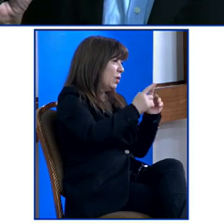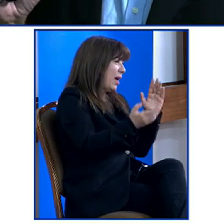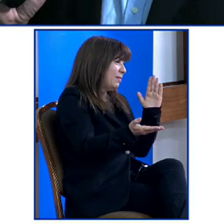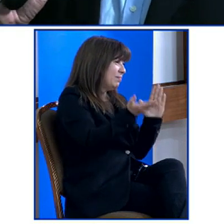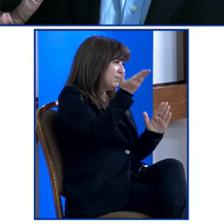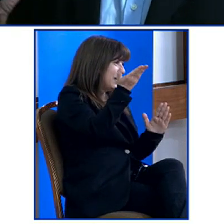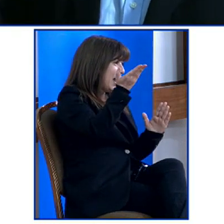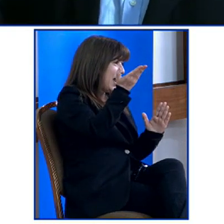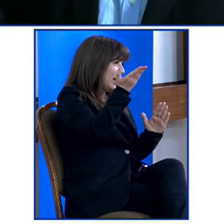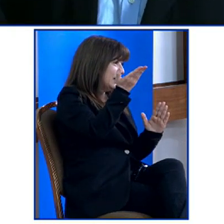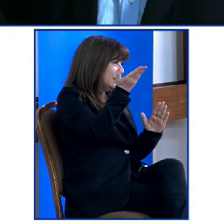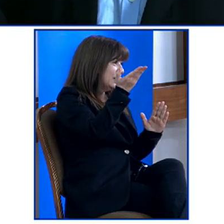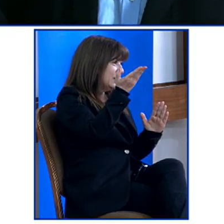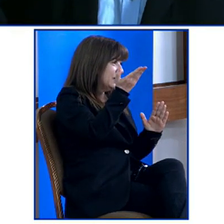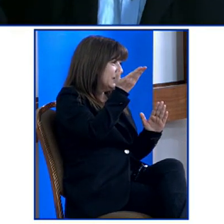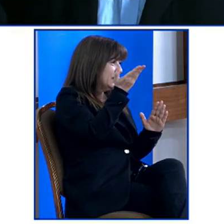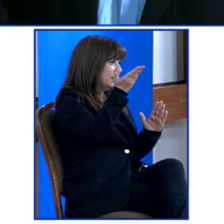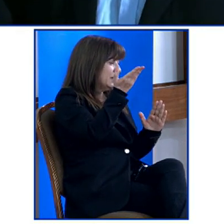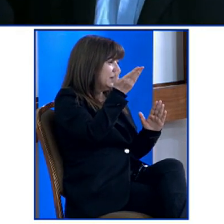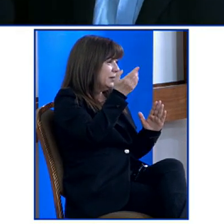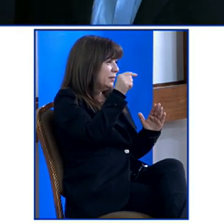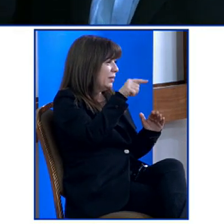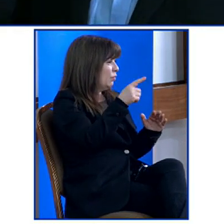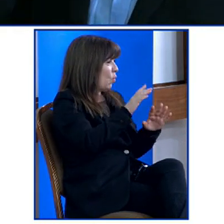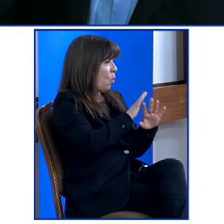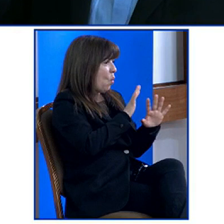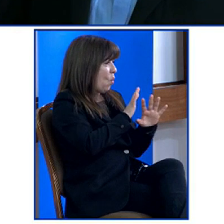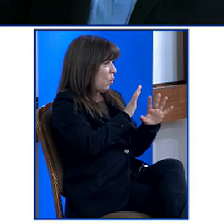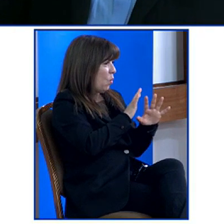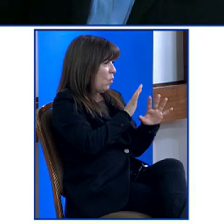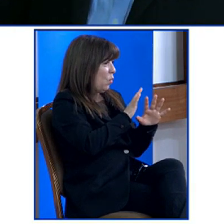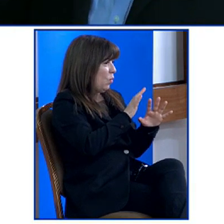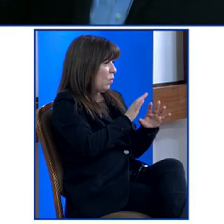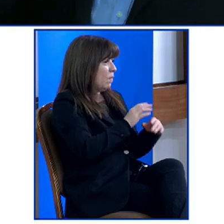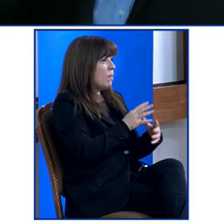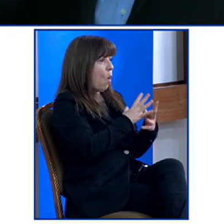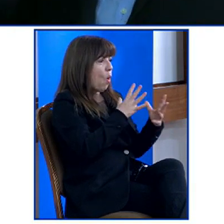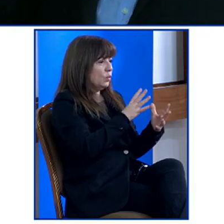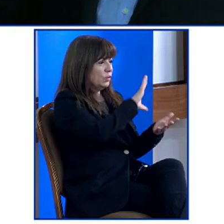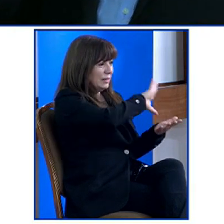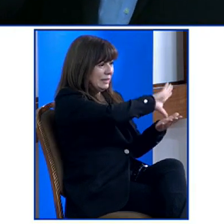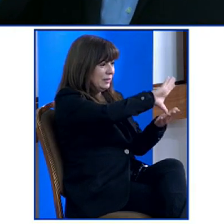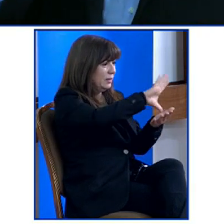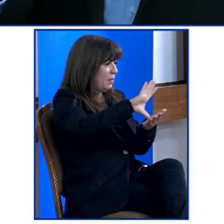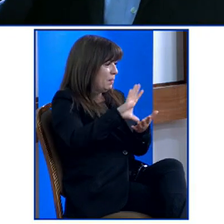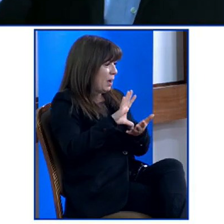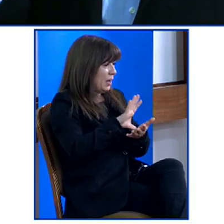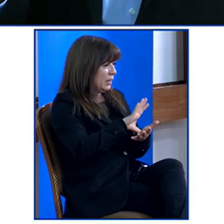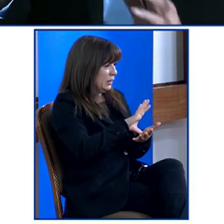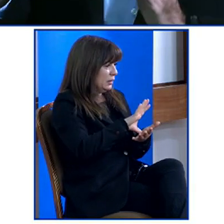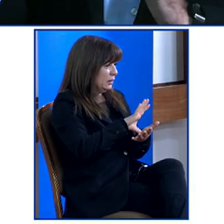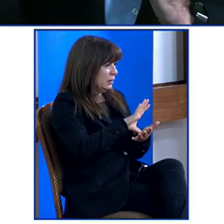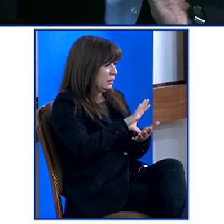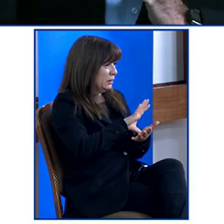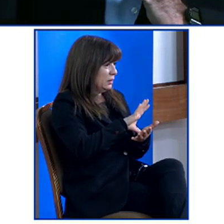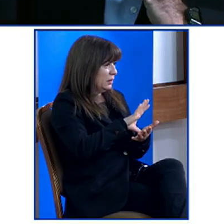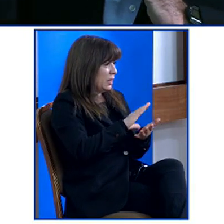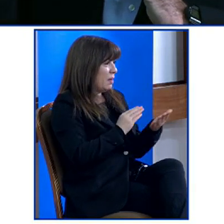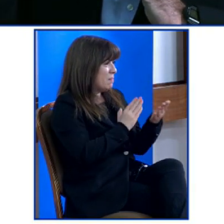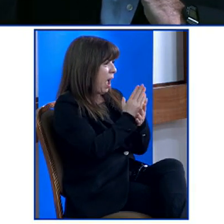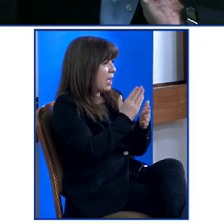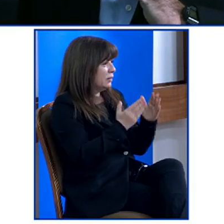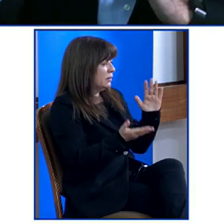por calor, está empezando a aumentar. Y en muchos de estos países está empezando a ser